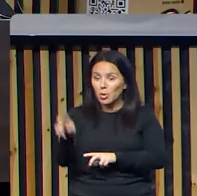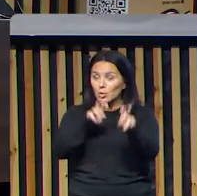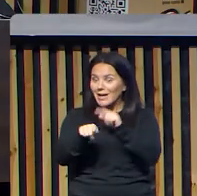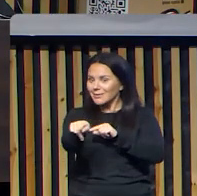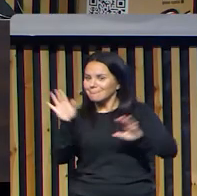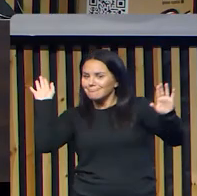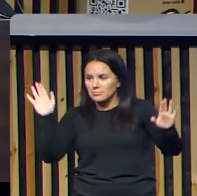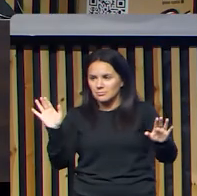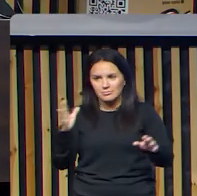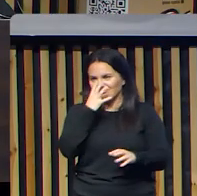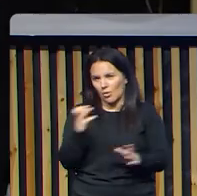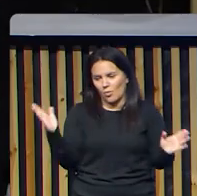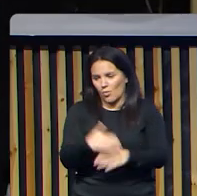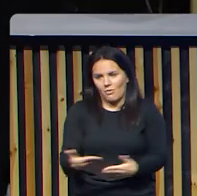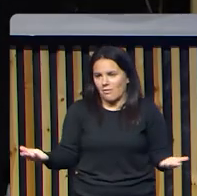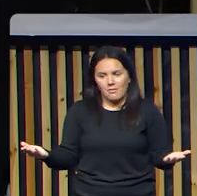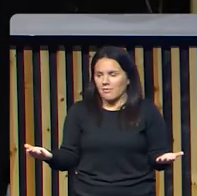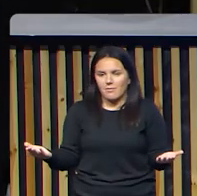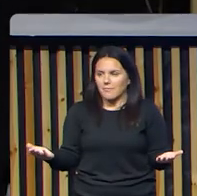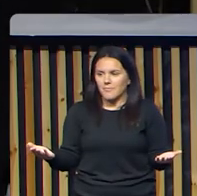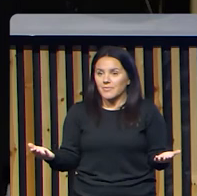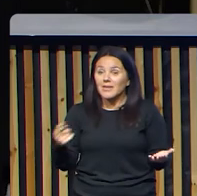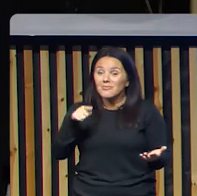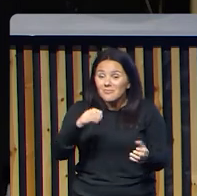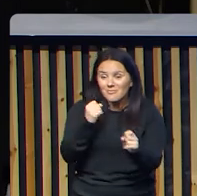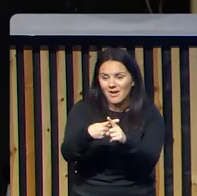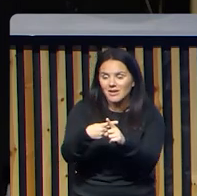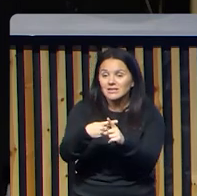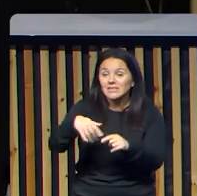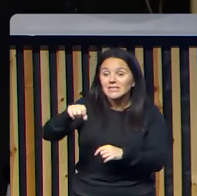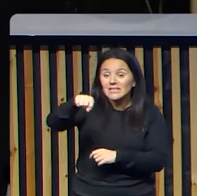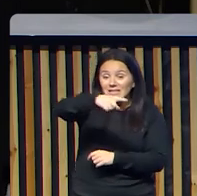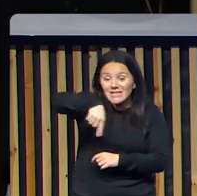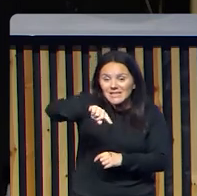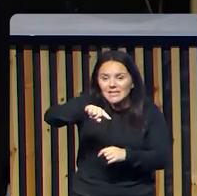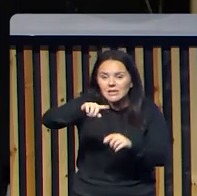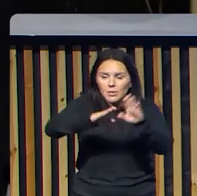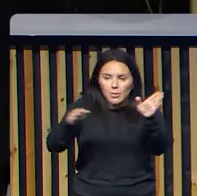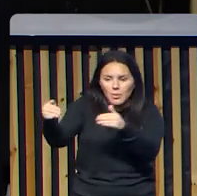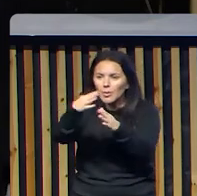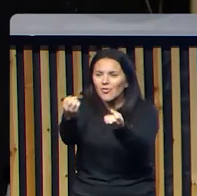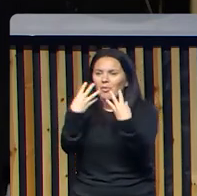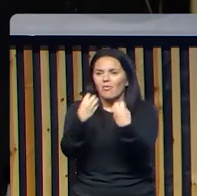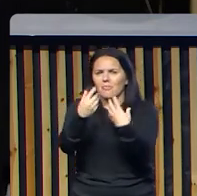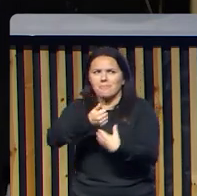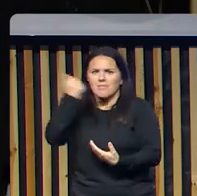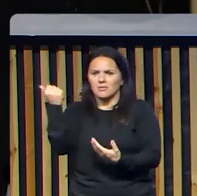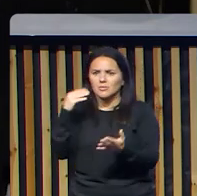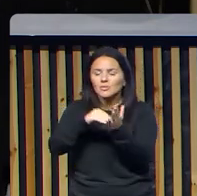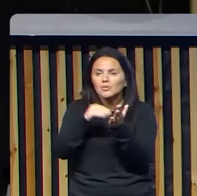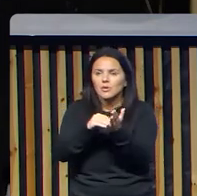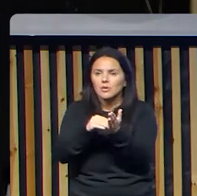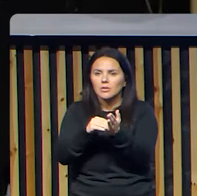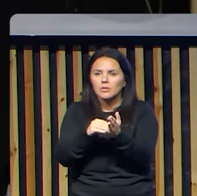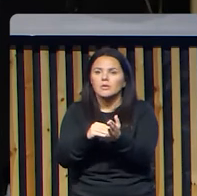Esto no es serio y necesitamos más información sobre lo que está ocurriendo por el camino porque a veces como sabéis